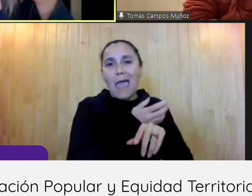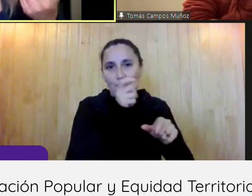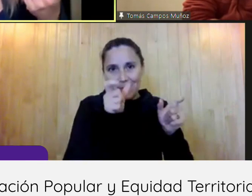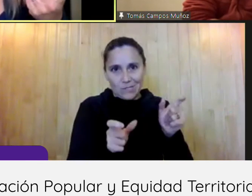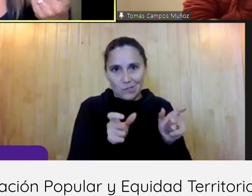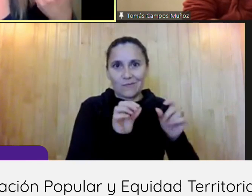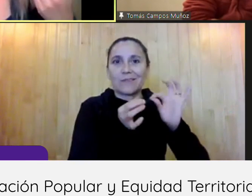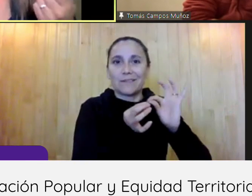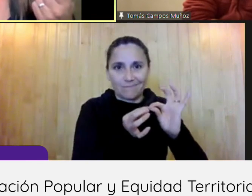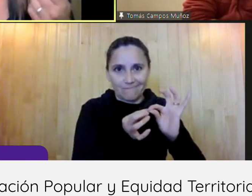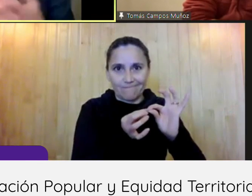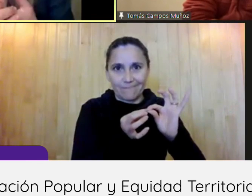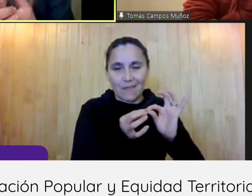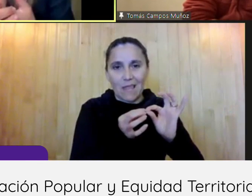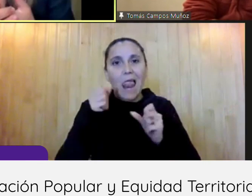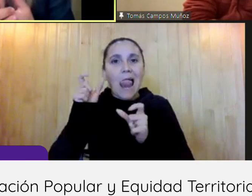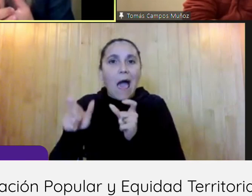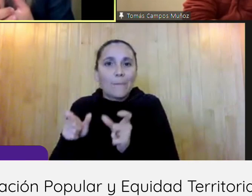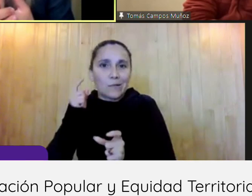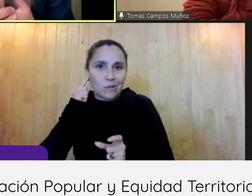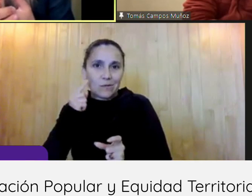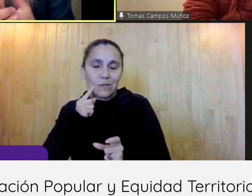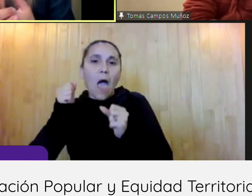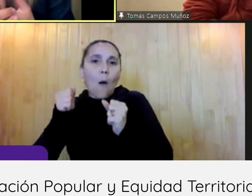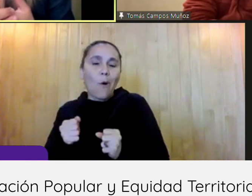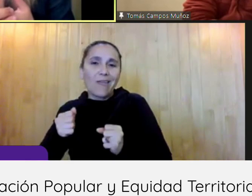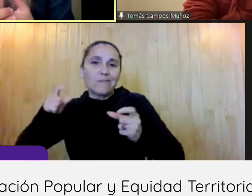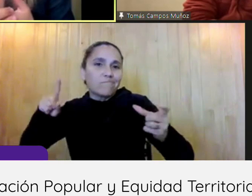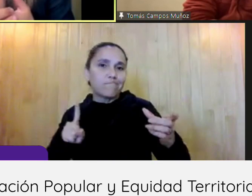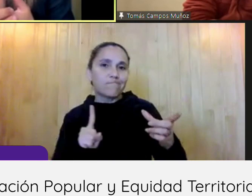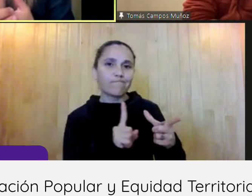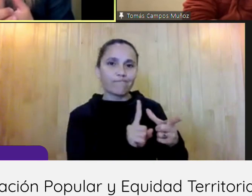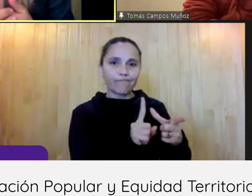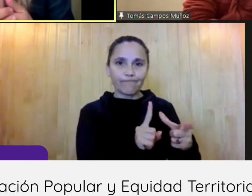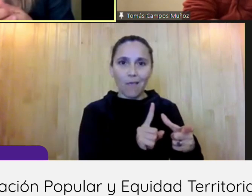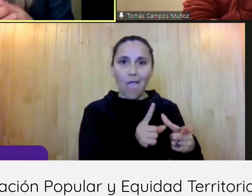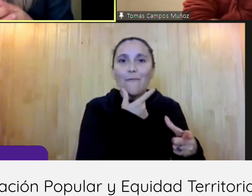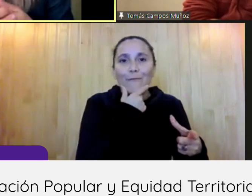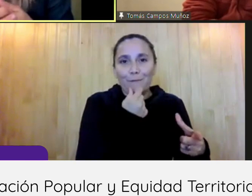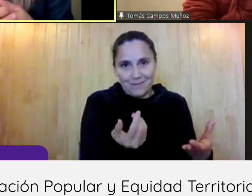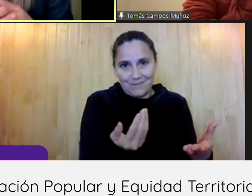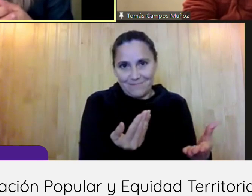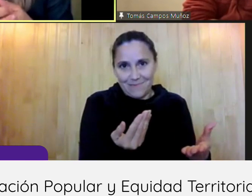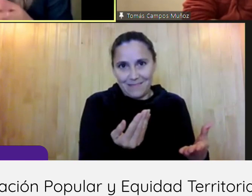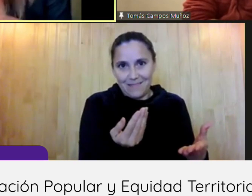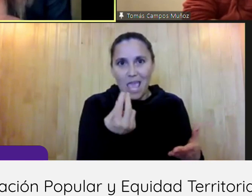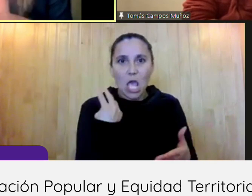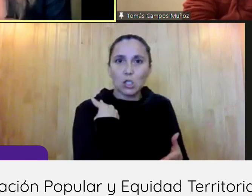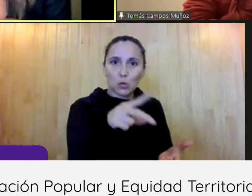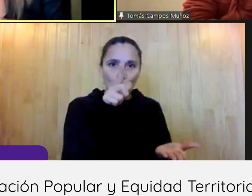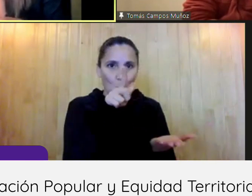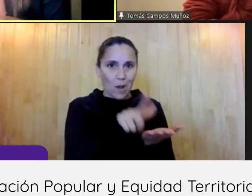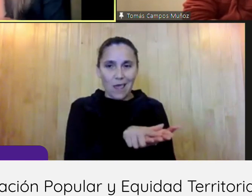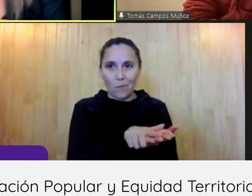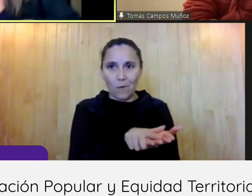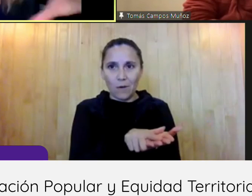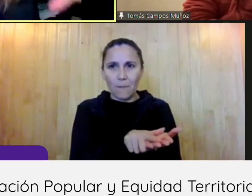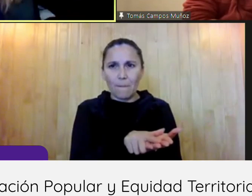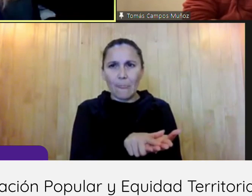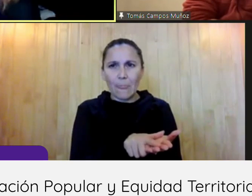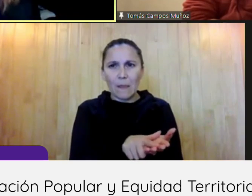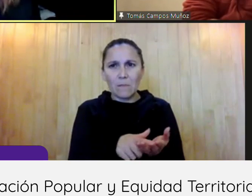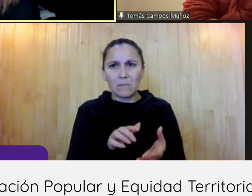eso debe haber norma. Como dijo Hannah Arendt, si no está escrito, los derechos no existen. No importa que ustedes hagan